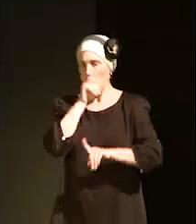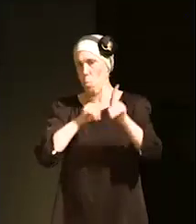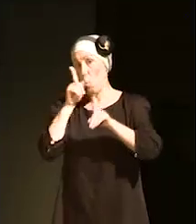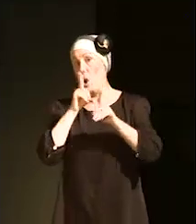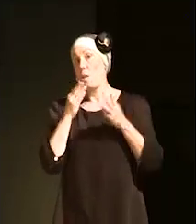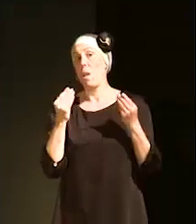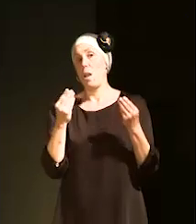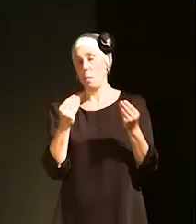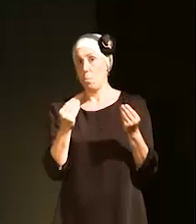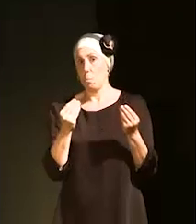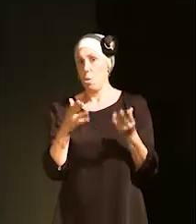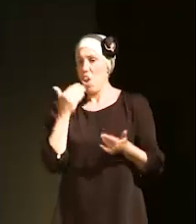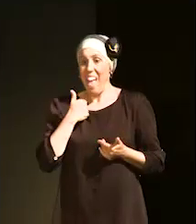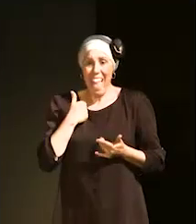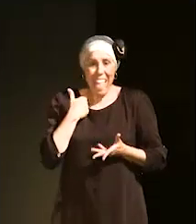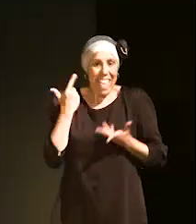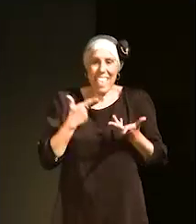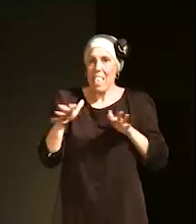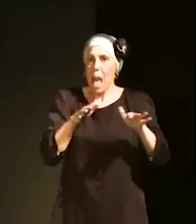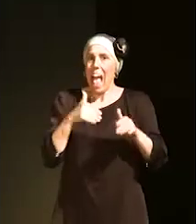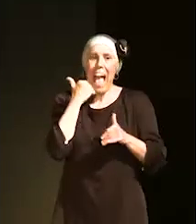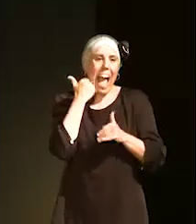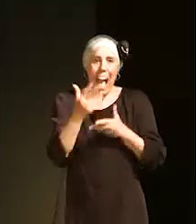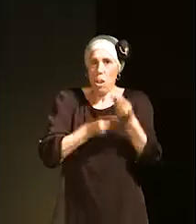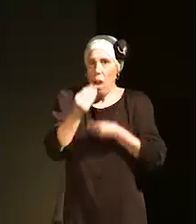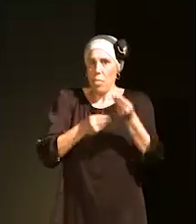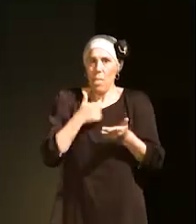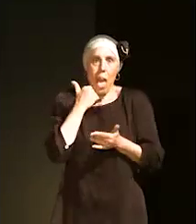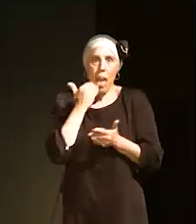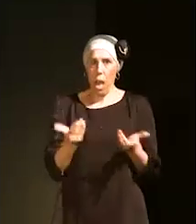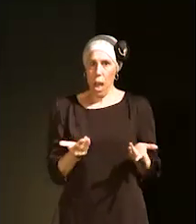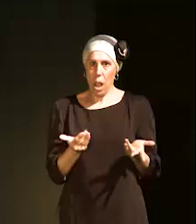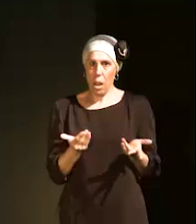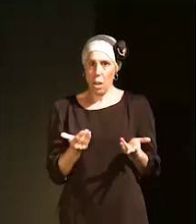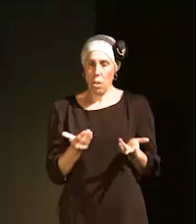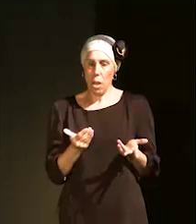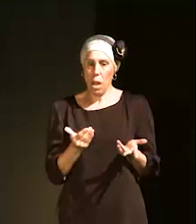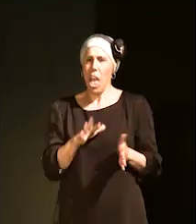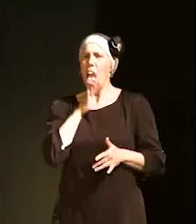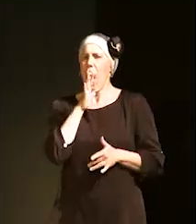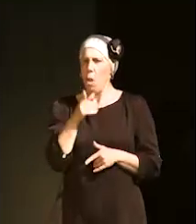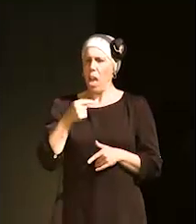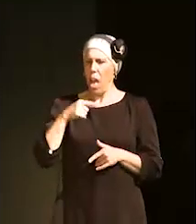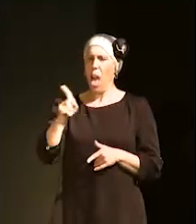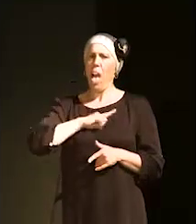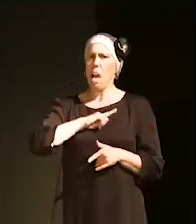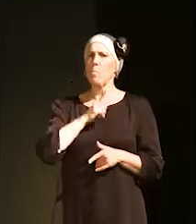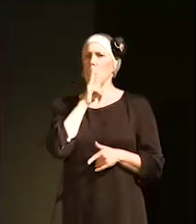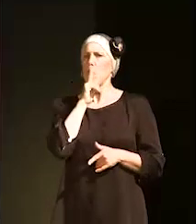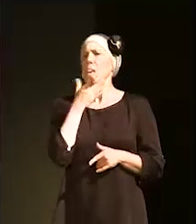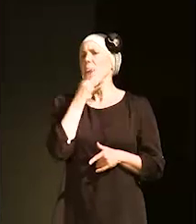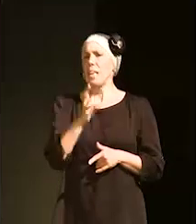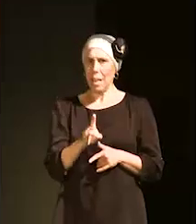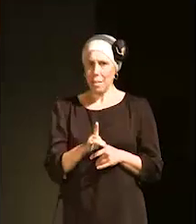hay que hacer algo y no quedarnos calladas y a mí ahora quien me calla y vamos a ver a